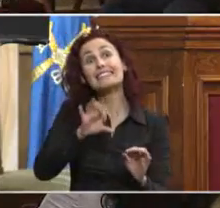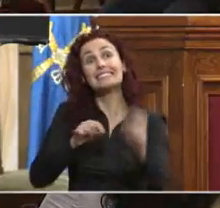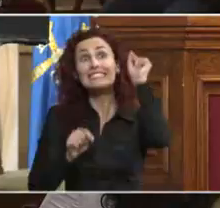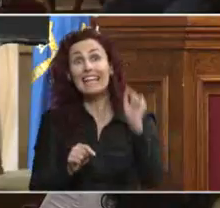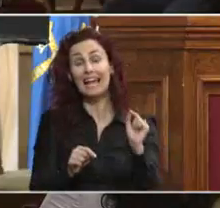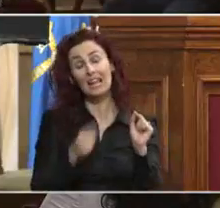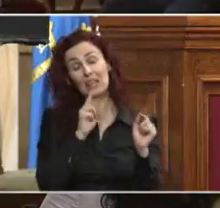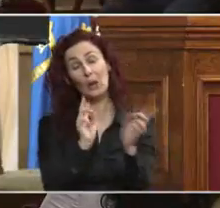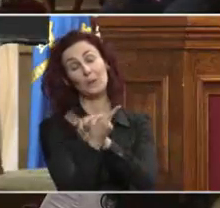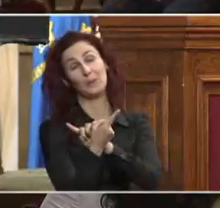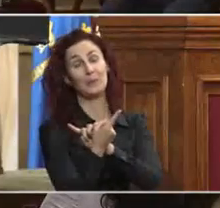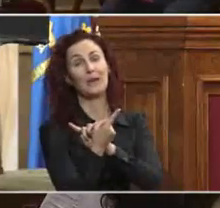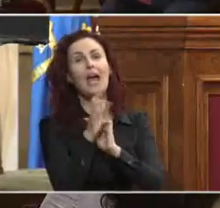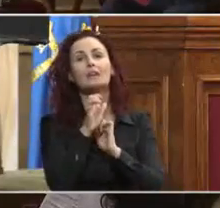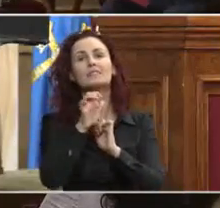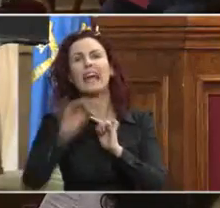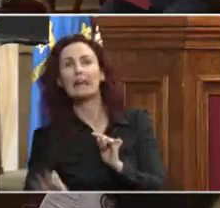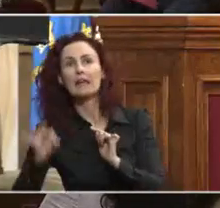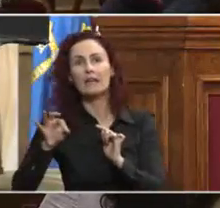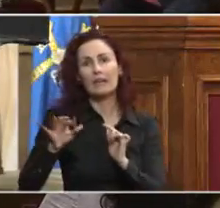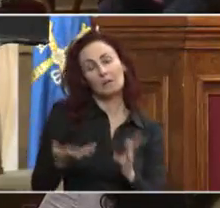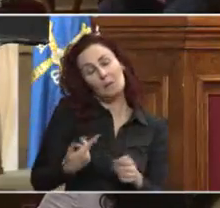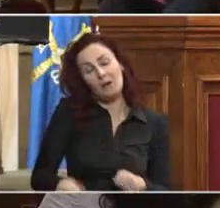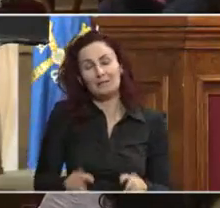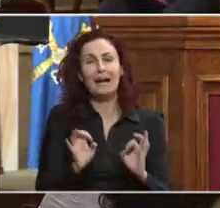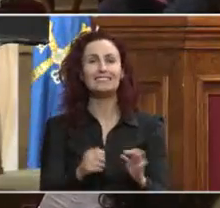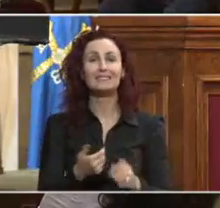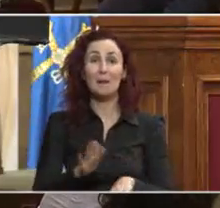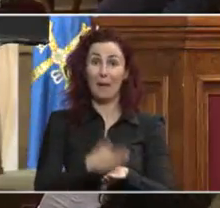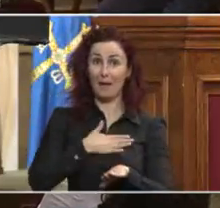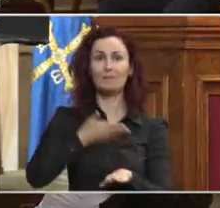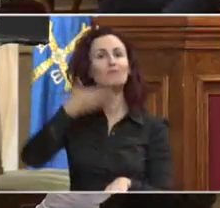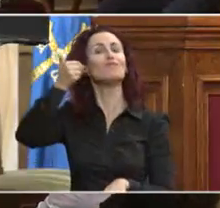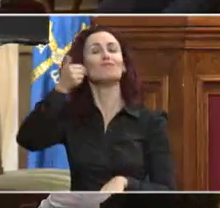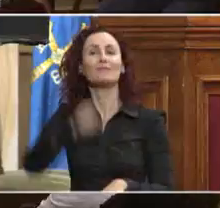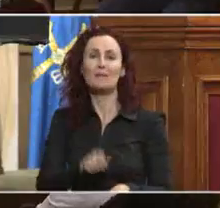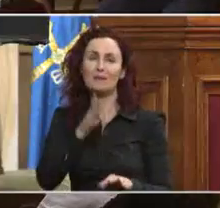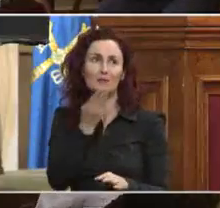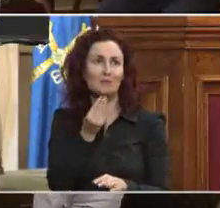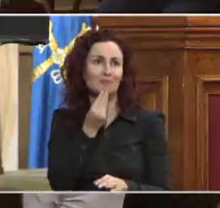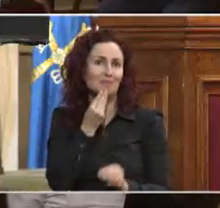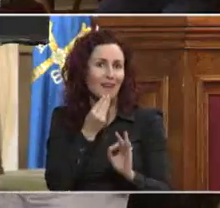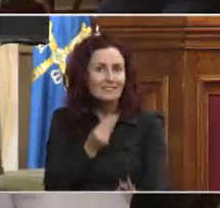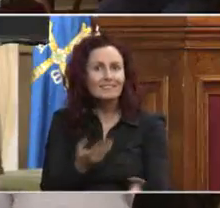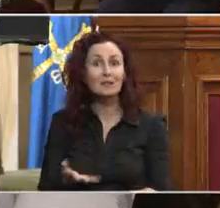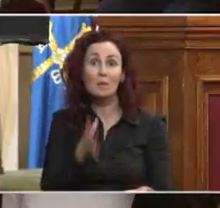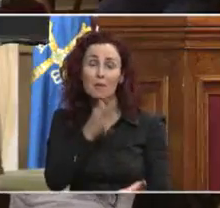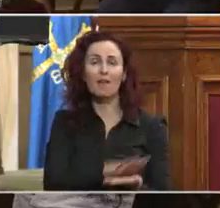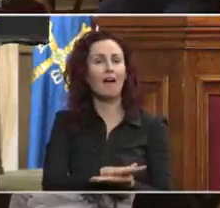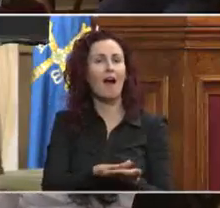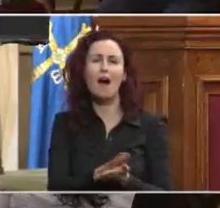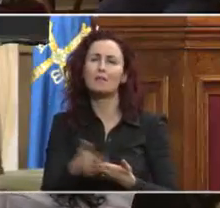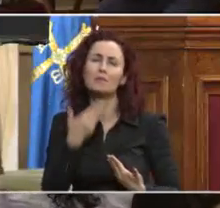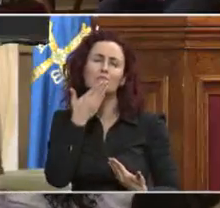Sí, se llaman Esther. Pues nada, para mí también es un honor increíble, les hablo con todo el corazón,